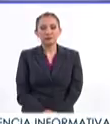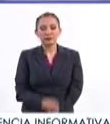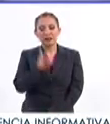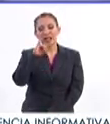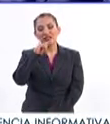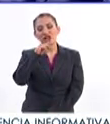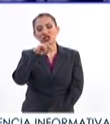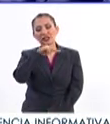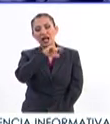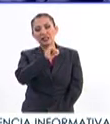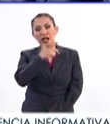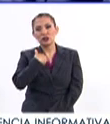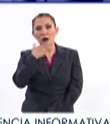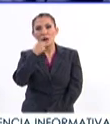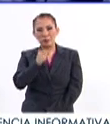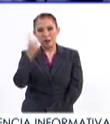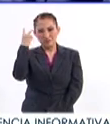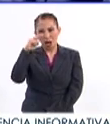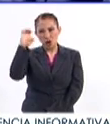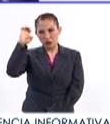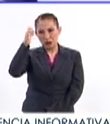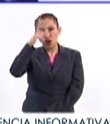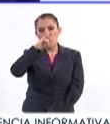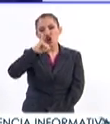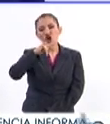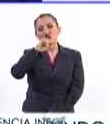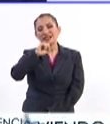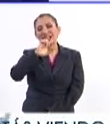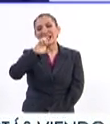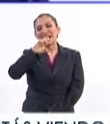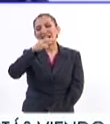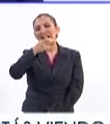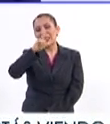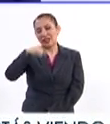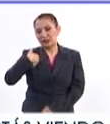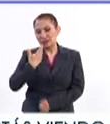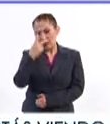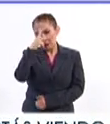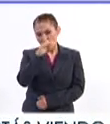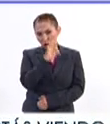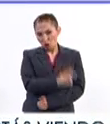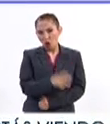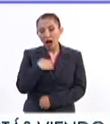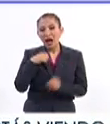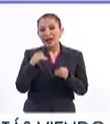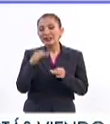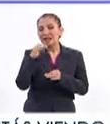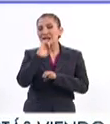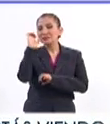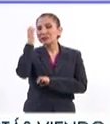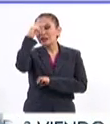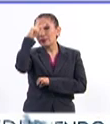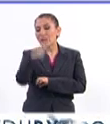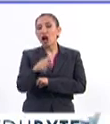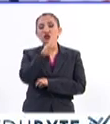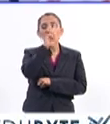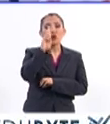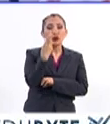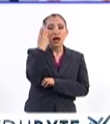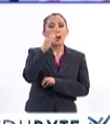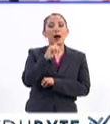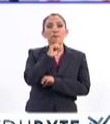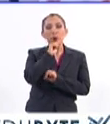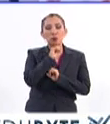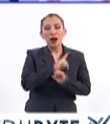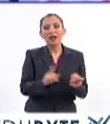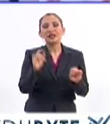Ingenieros de la NASA y el astronauta José Hernández, todos de origen mexicano, de la mano con la Agencia Espacial Mexicana y la Universidad